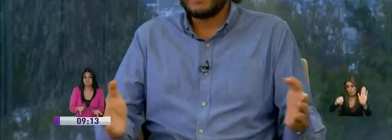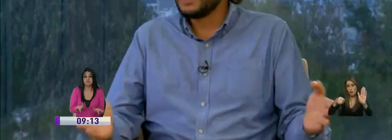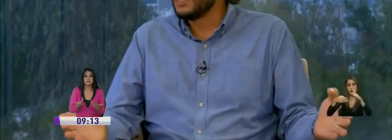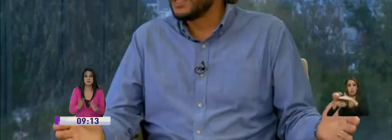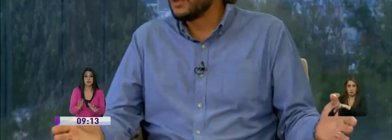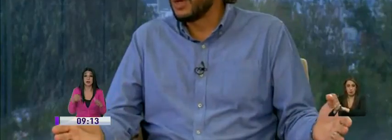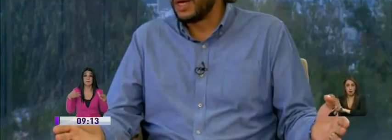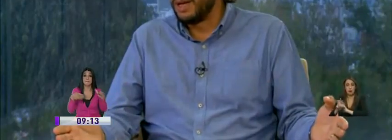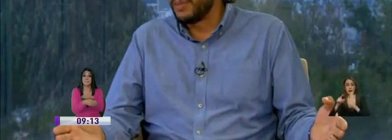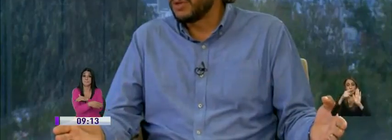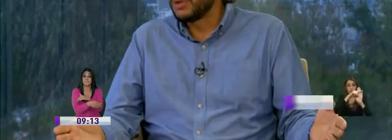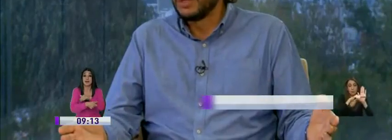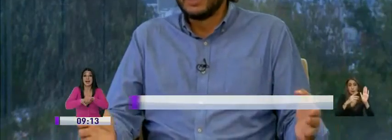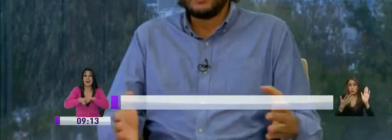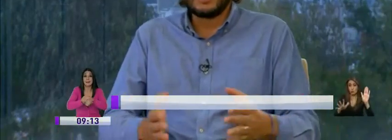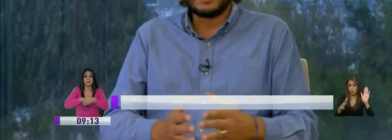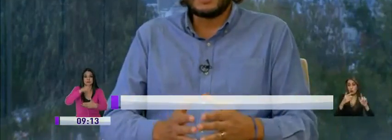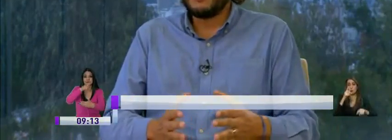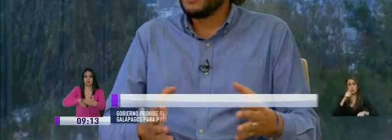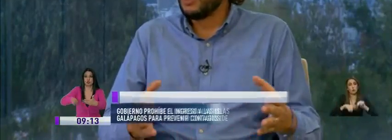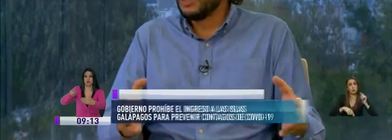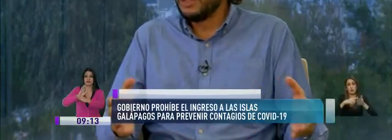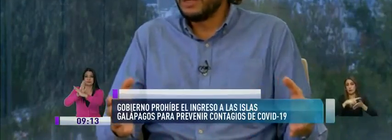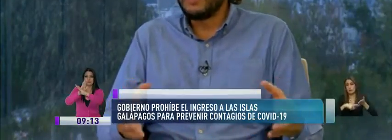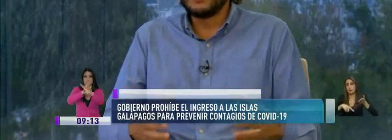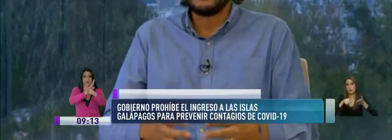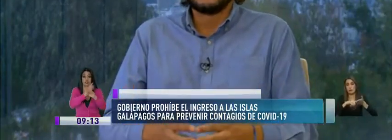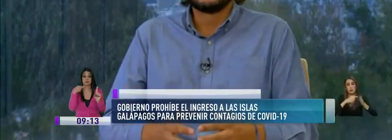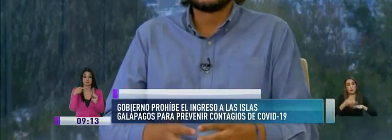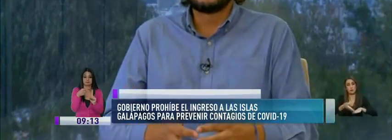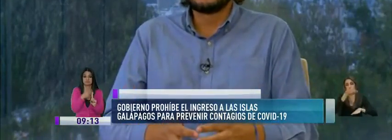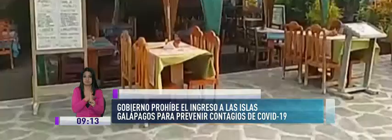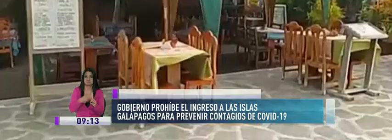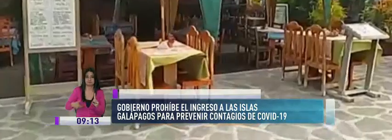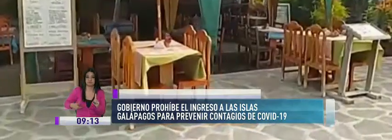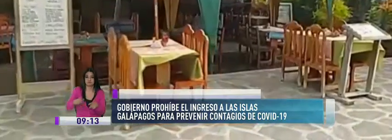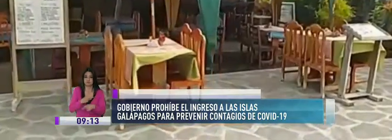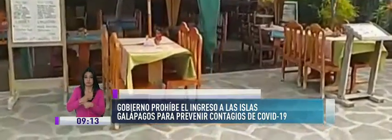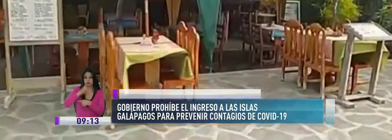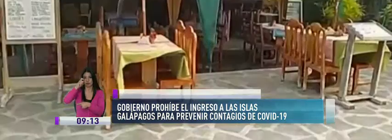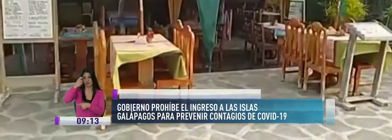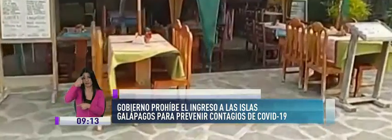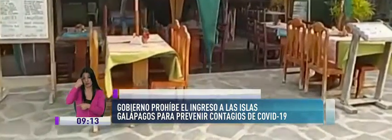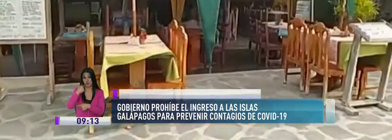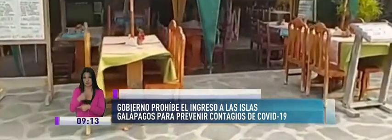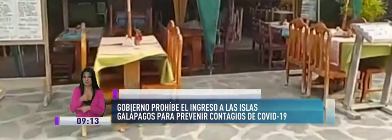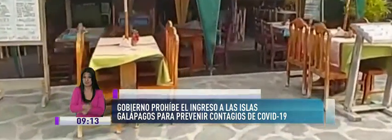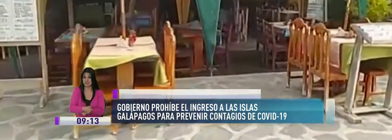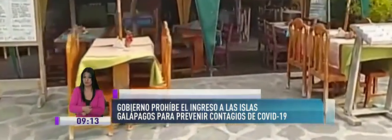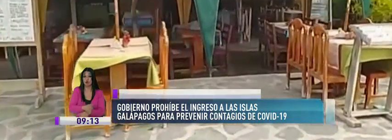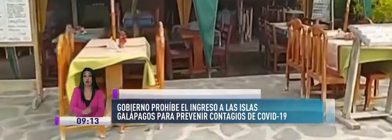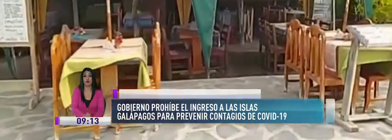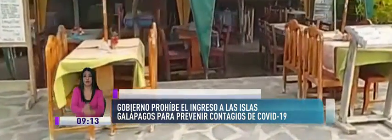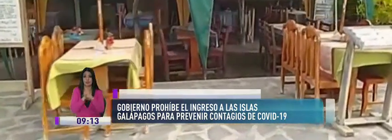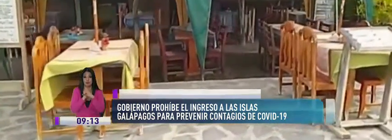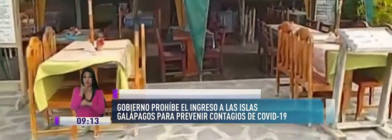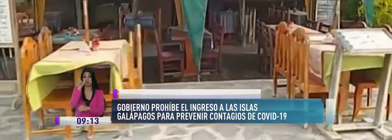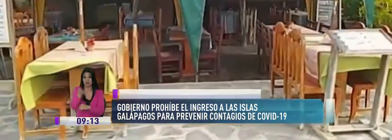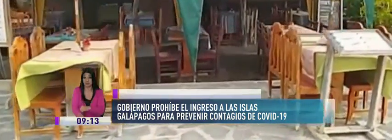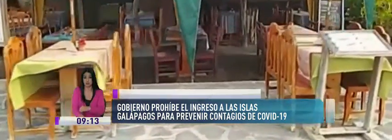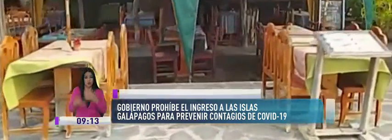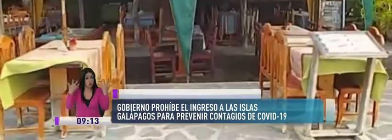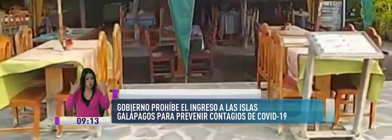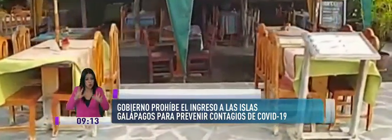haya más ingreso a Galápagos. Según Norman Wright, presidente del Consejo de Gobierno, el aislamiento es obligatorio para todas las personas sin